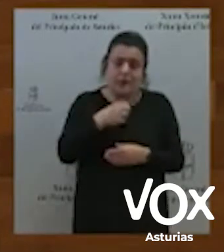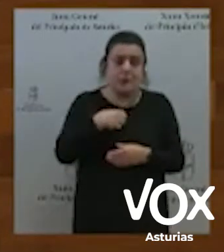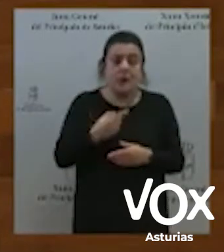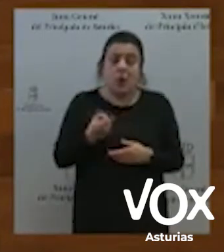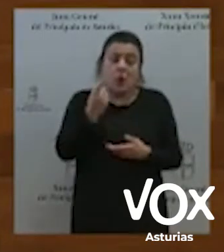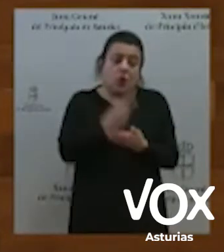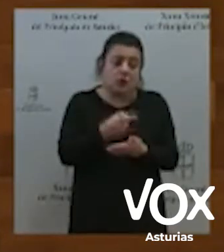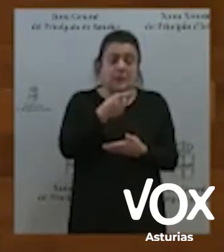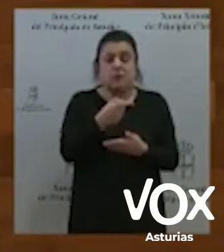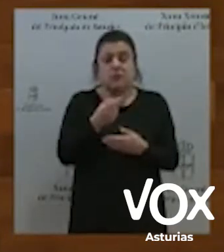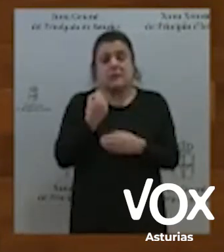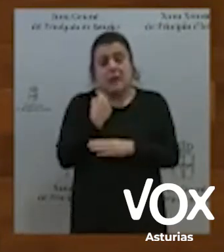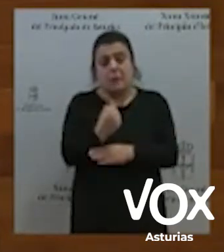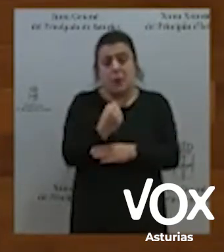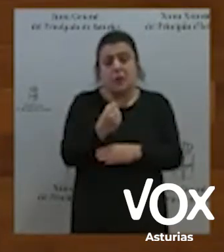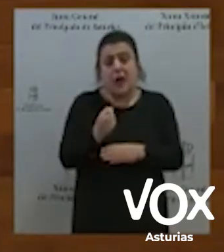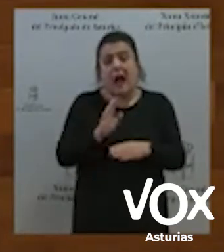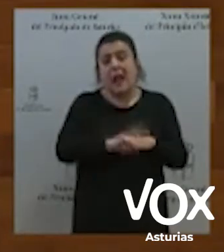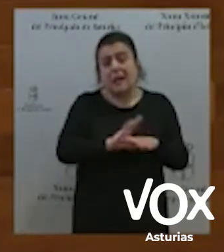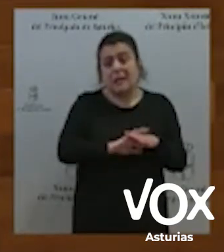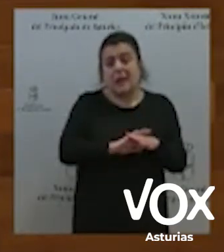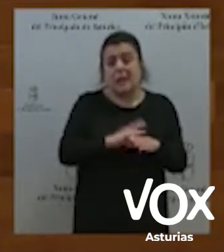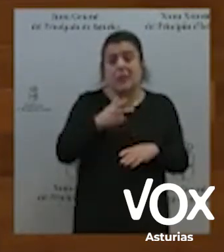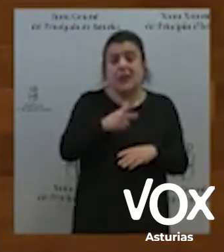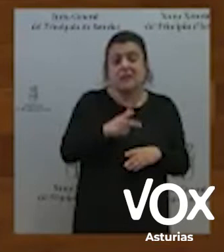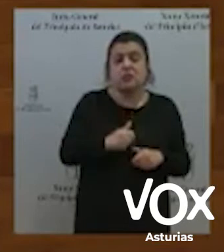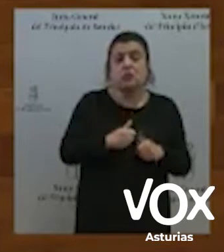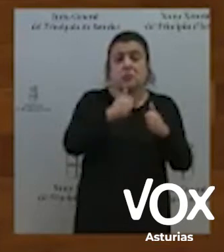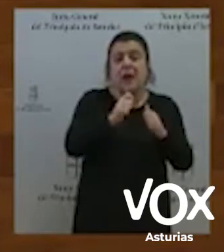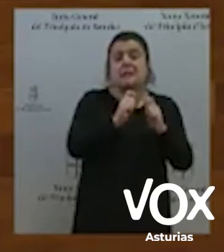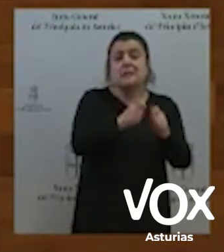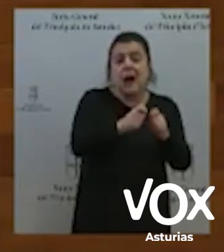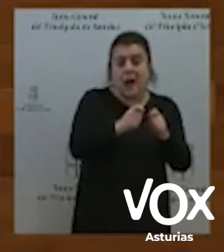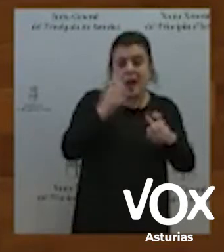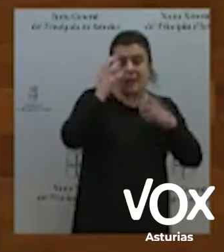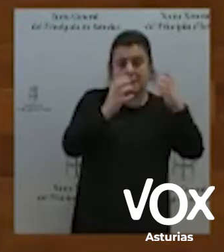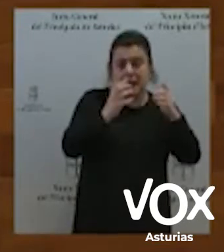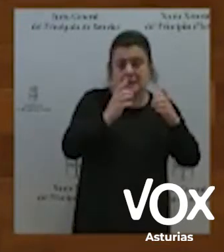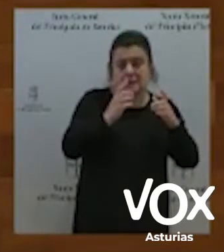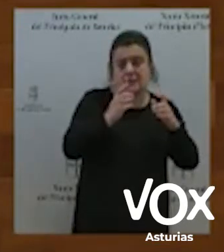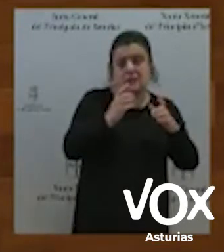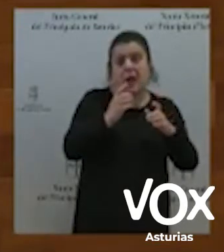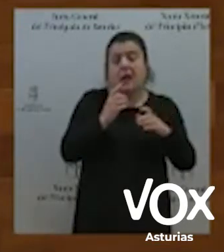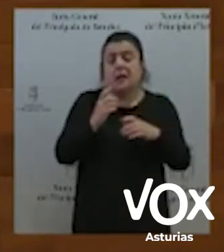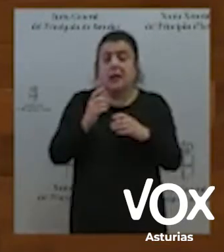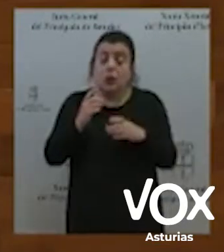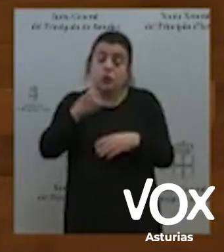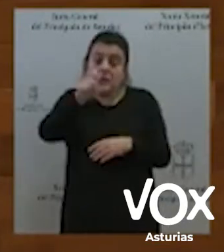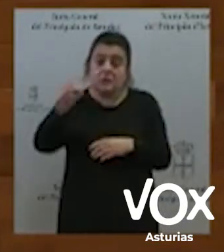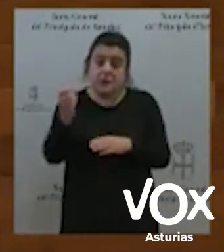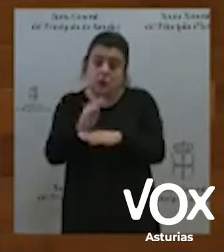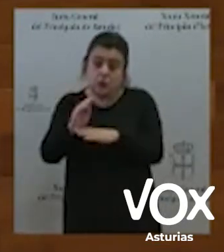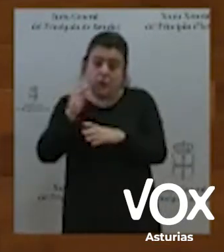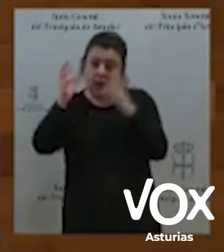los animales que a los ganaderos, mientras que Vox siempre permanecerá al lado de los profesionales del campo. Deberían desarrollar, junto